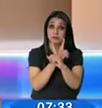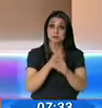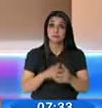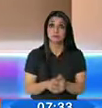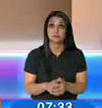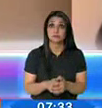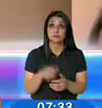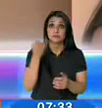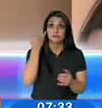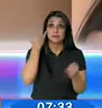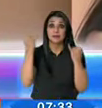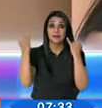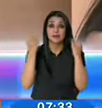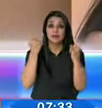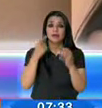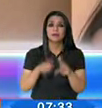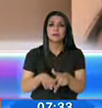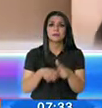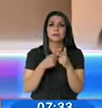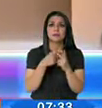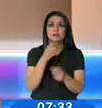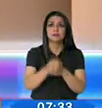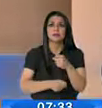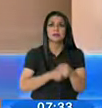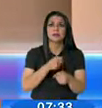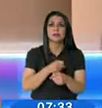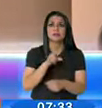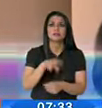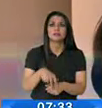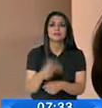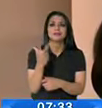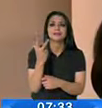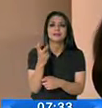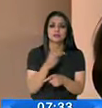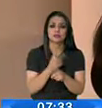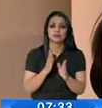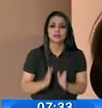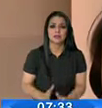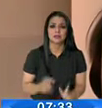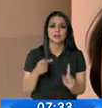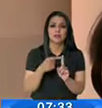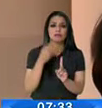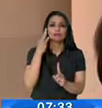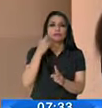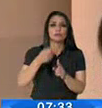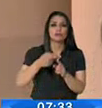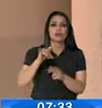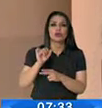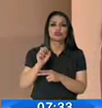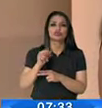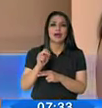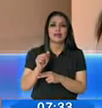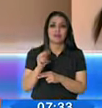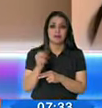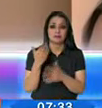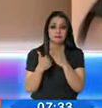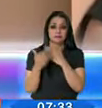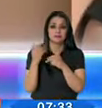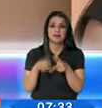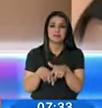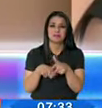esta iniciativa nació en el año 2013 con la consejera Roxana Silva, y lo que en un inicio empezó